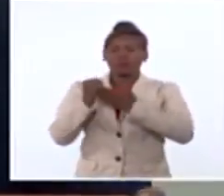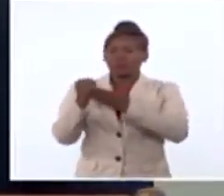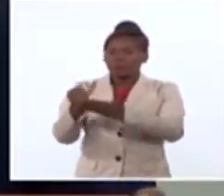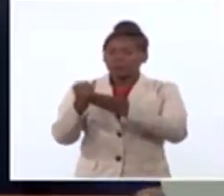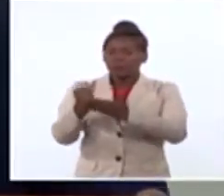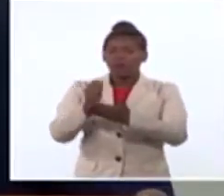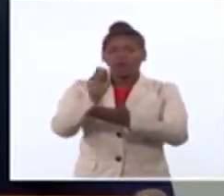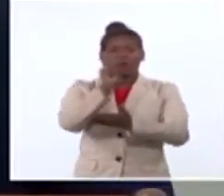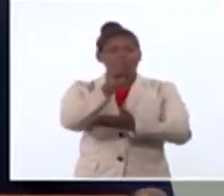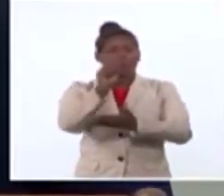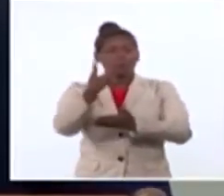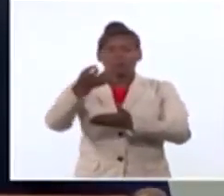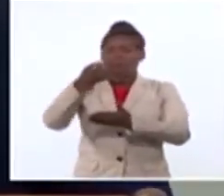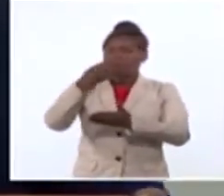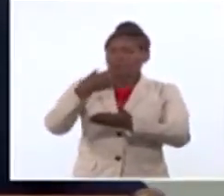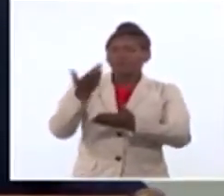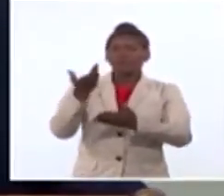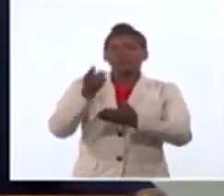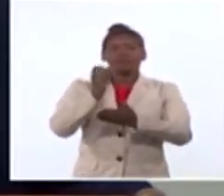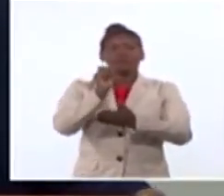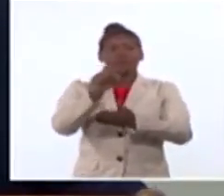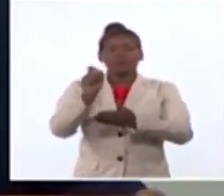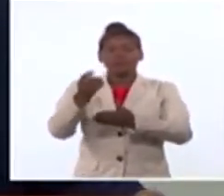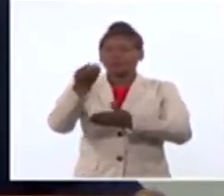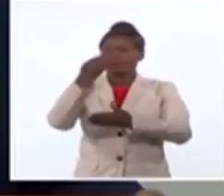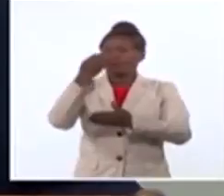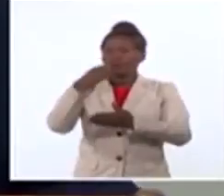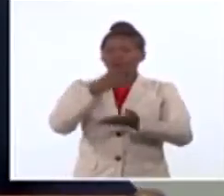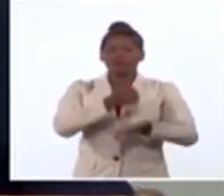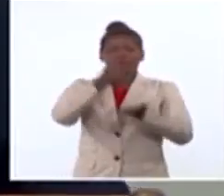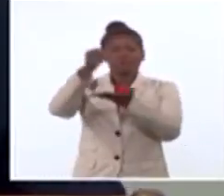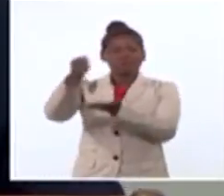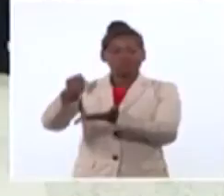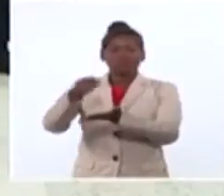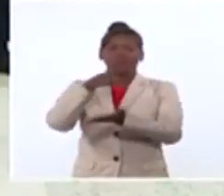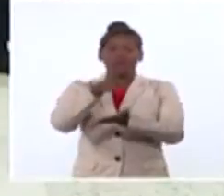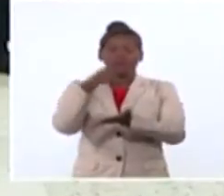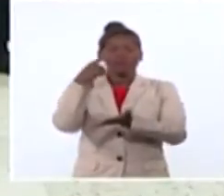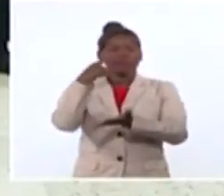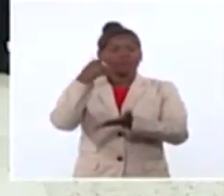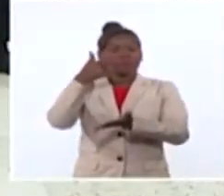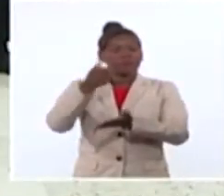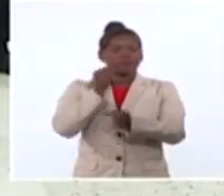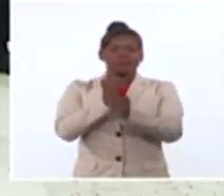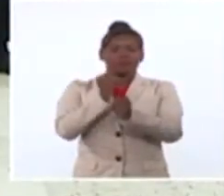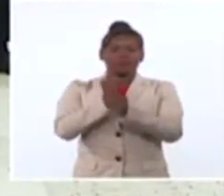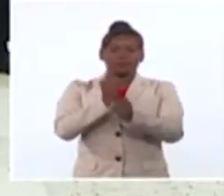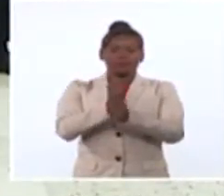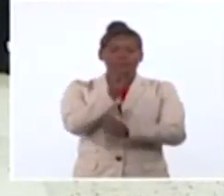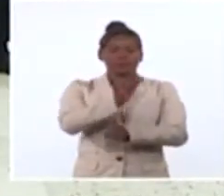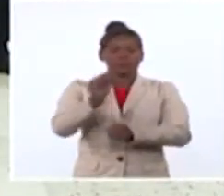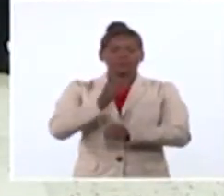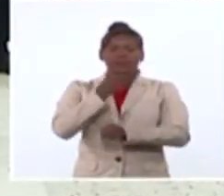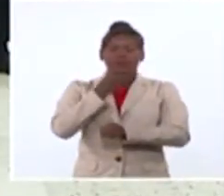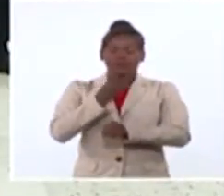requerido del apoyo generoso, afectuoso de sus